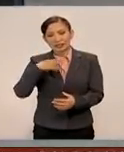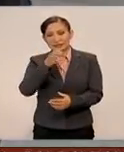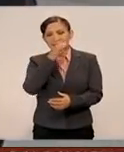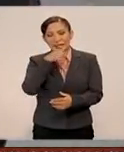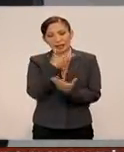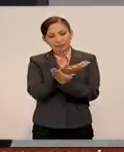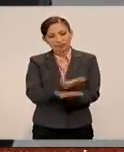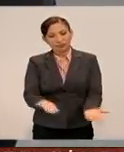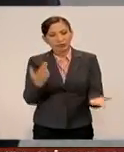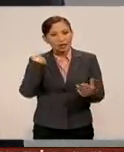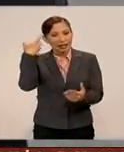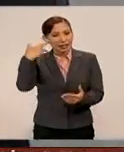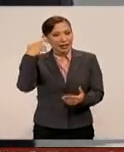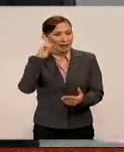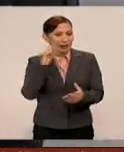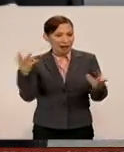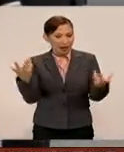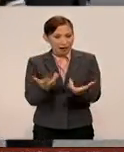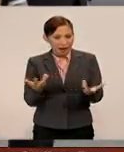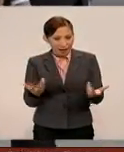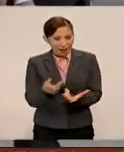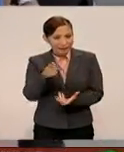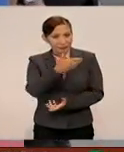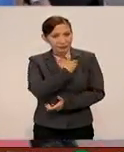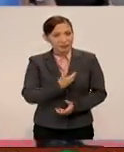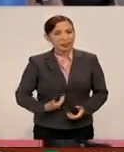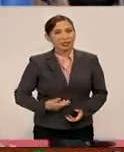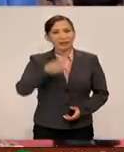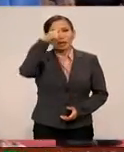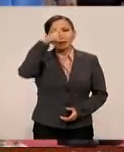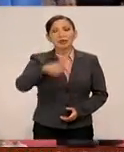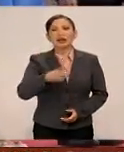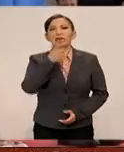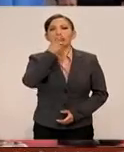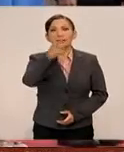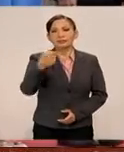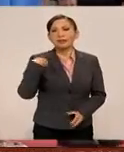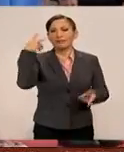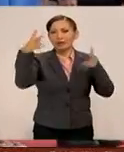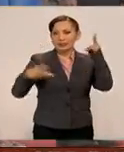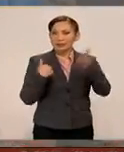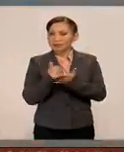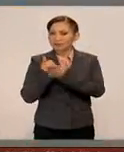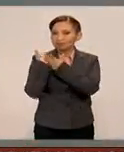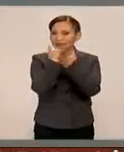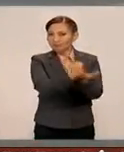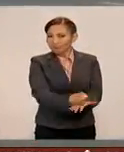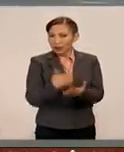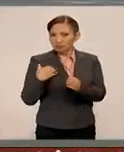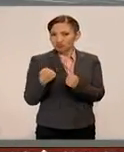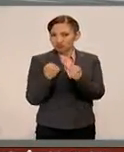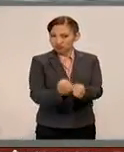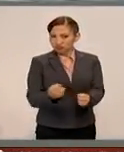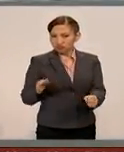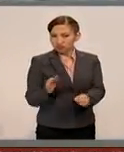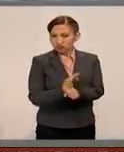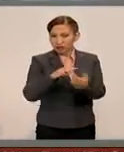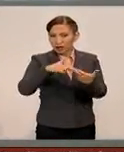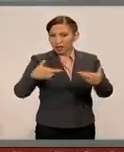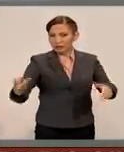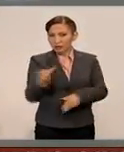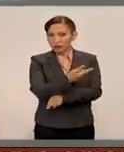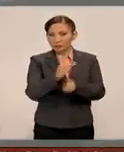Estado ofrecida por la reina Margarita II, el presidente Peña Nieto afirmó que esta visita contribuirá al fortalecimiento de las